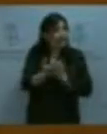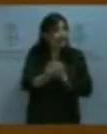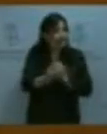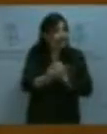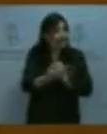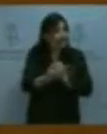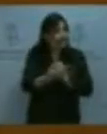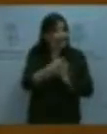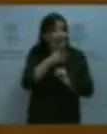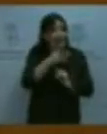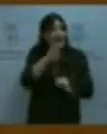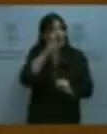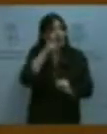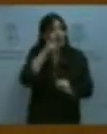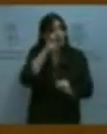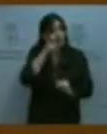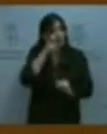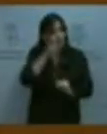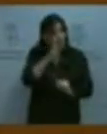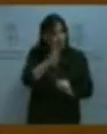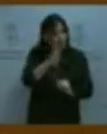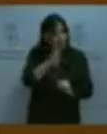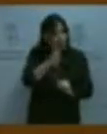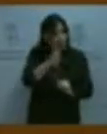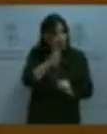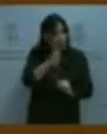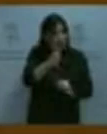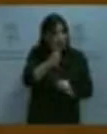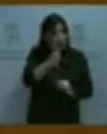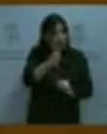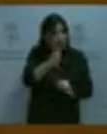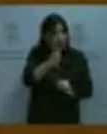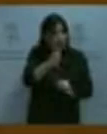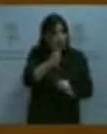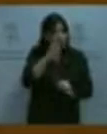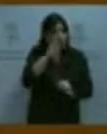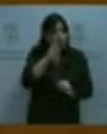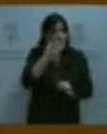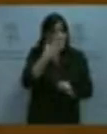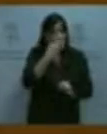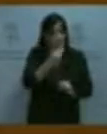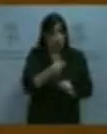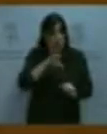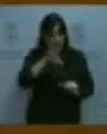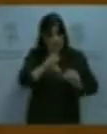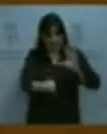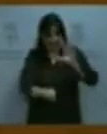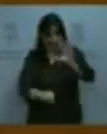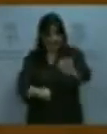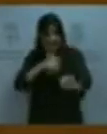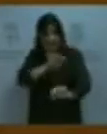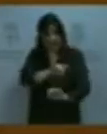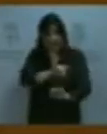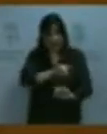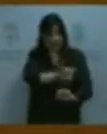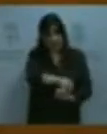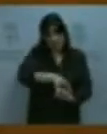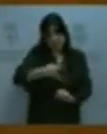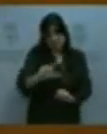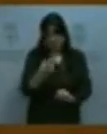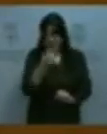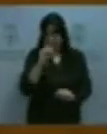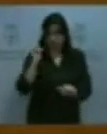núcleos de población, las parroquias en los que ha habido ataques de lobo en los últimos 20 años. Eso es estar un poco mejor. O yo le pregunto también si estar un poco mejor es